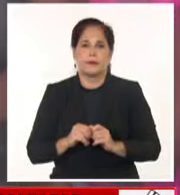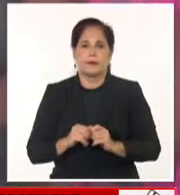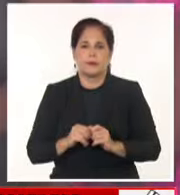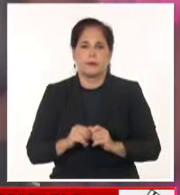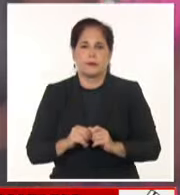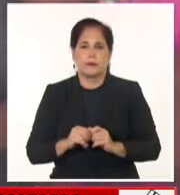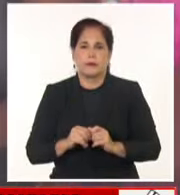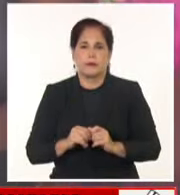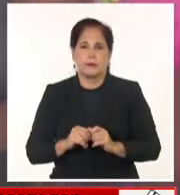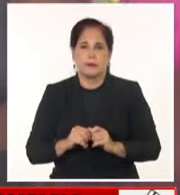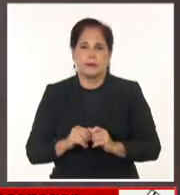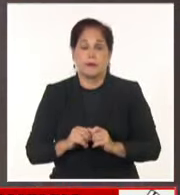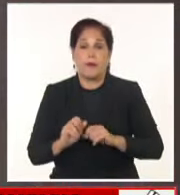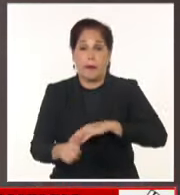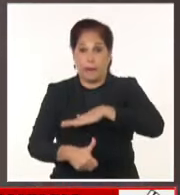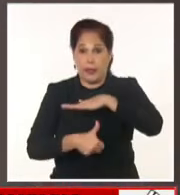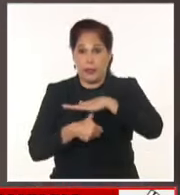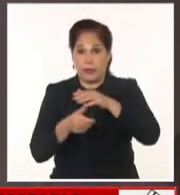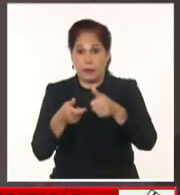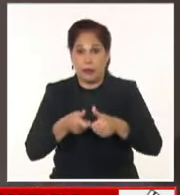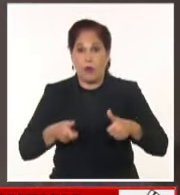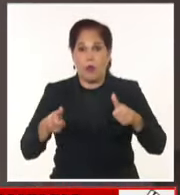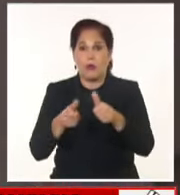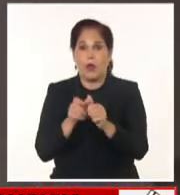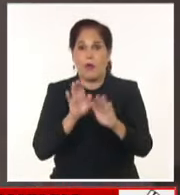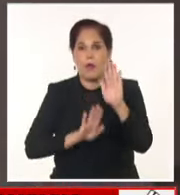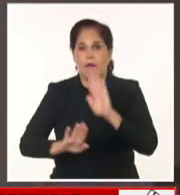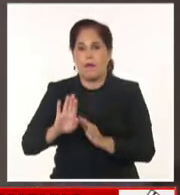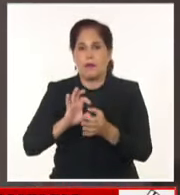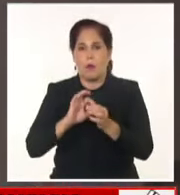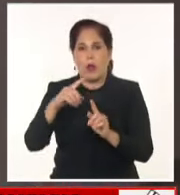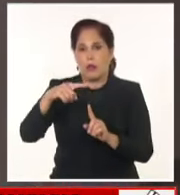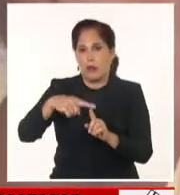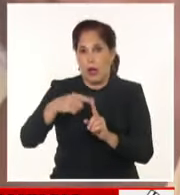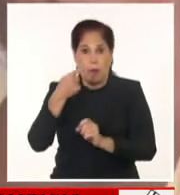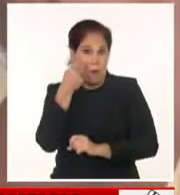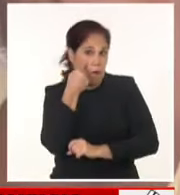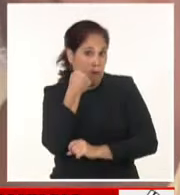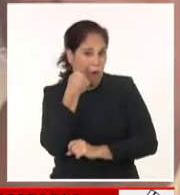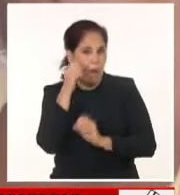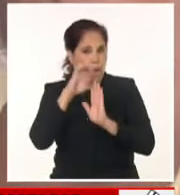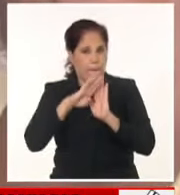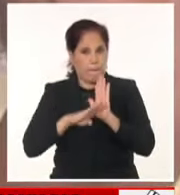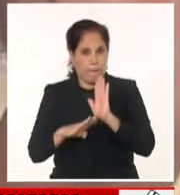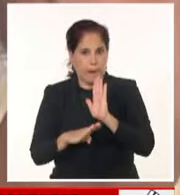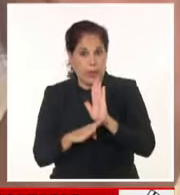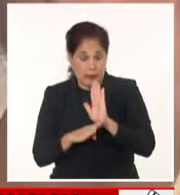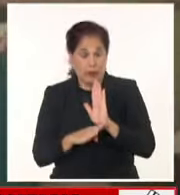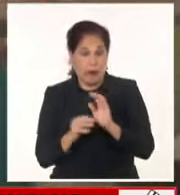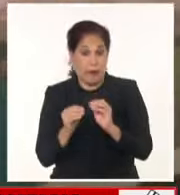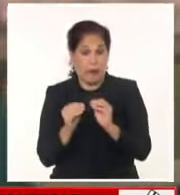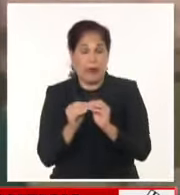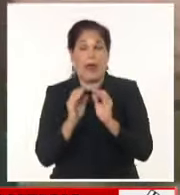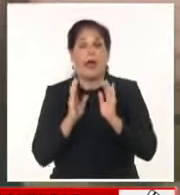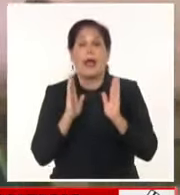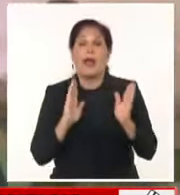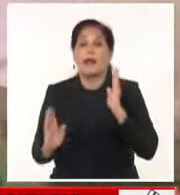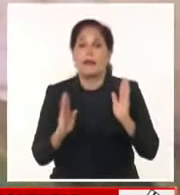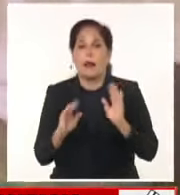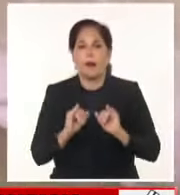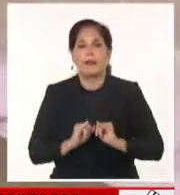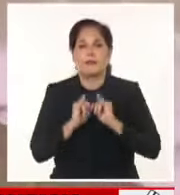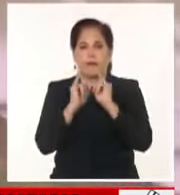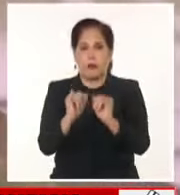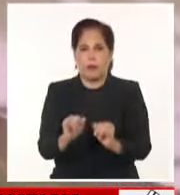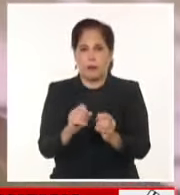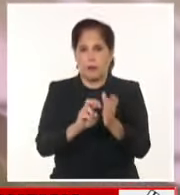Joel Pérez García, presidente del Consejo de Defensa en Guantánamo, chequeó la implementación de las medidas correspondientes a la fase informativa establecida para